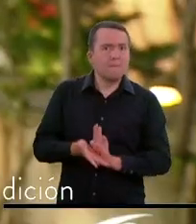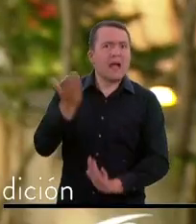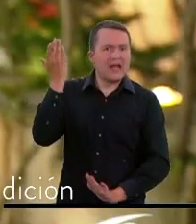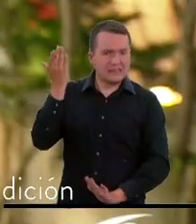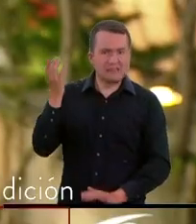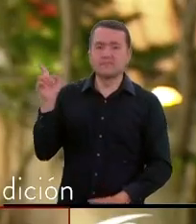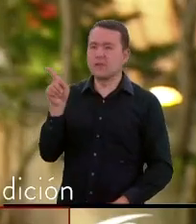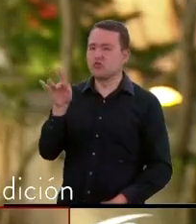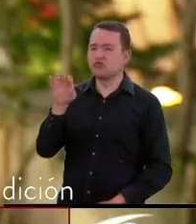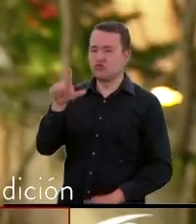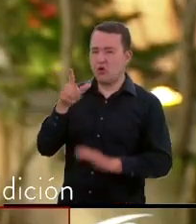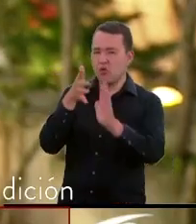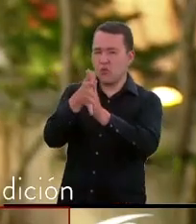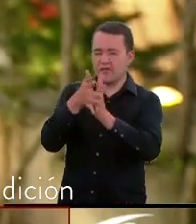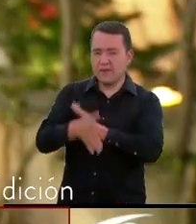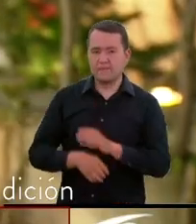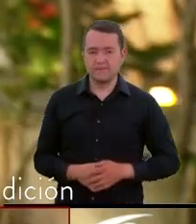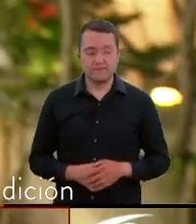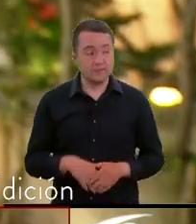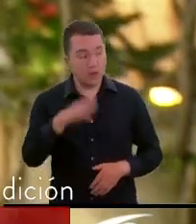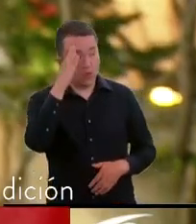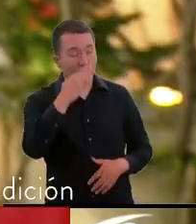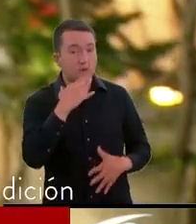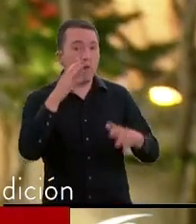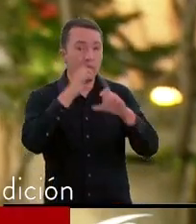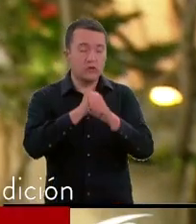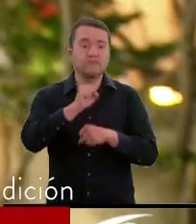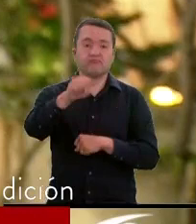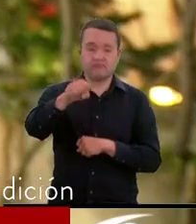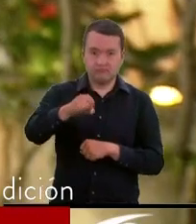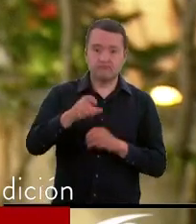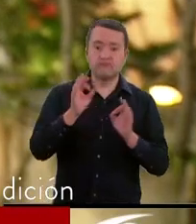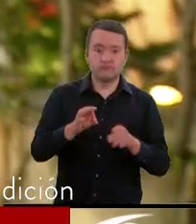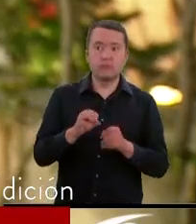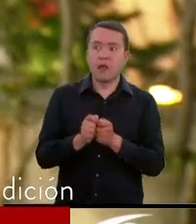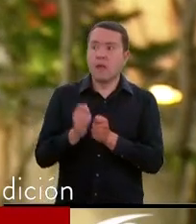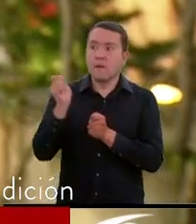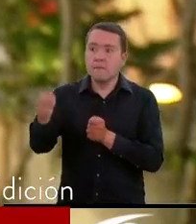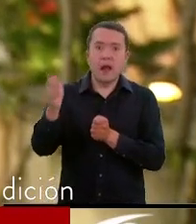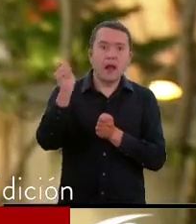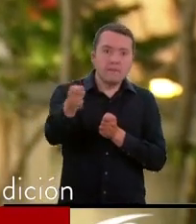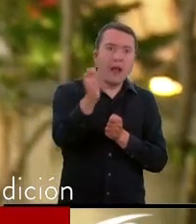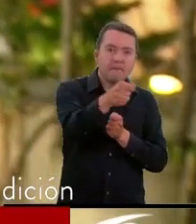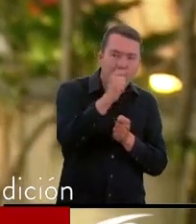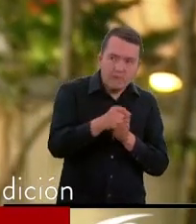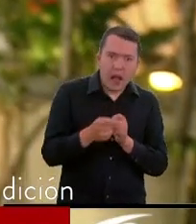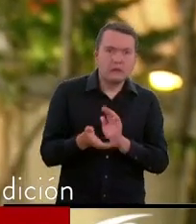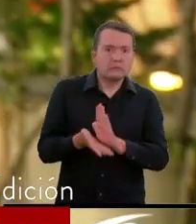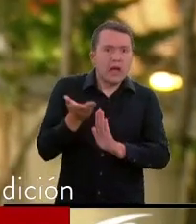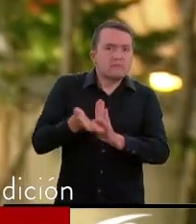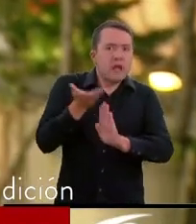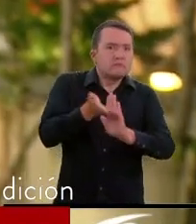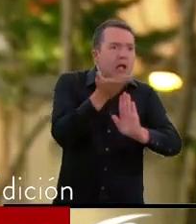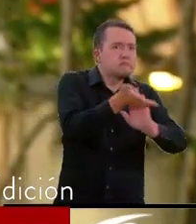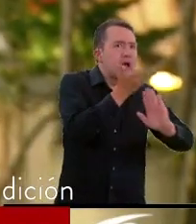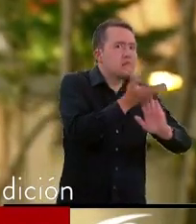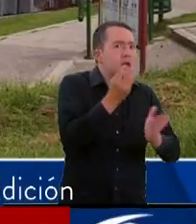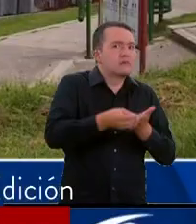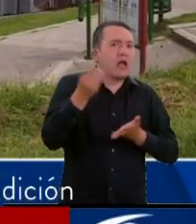Hola, muy buenas noches. Pues el costo de vida de los colombianos sigue en aumento, así lo dejó ver el DANE con la cifra de inflación para el mes de junio, que